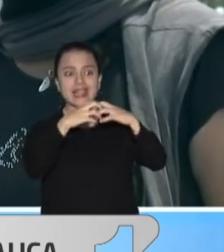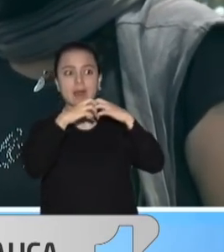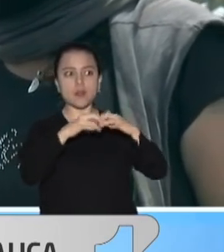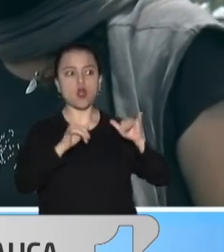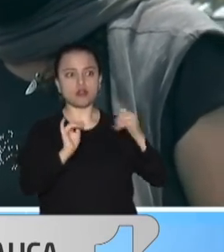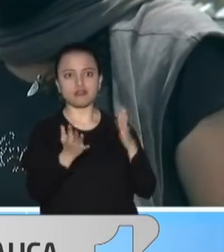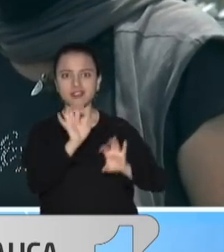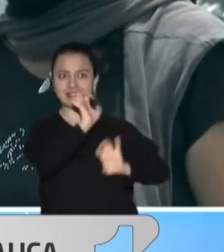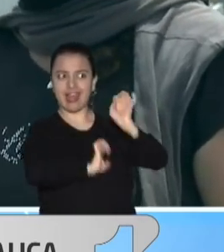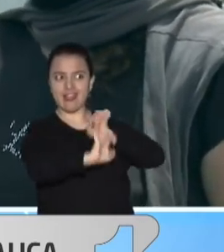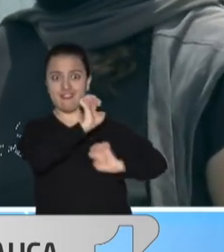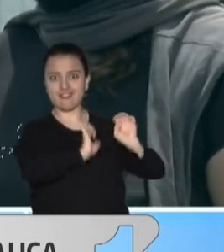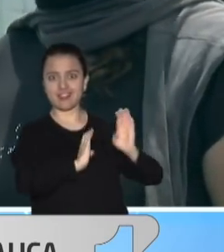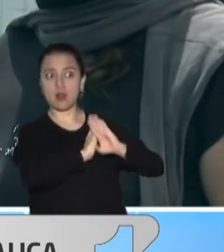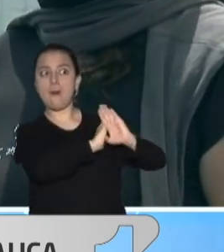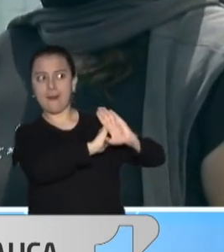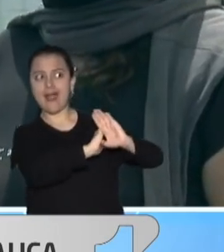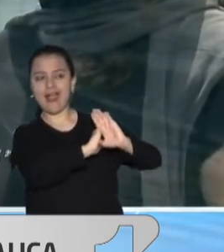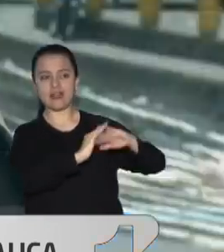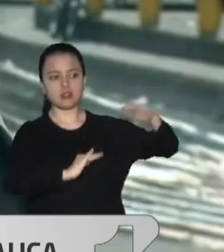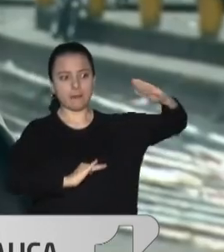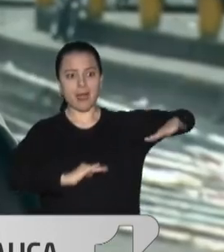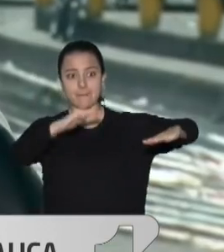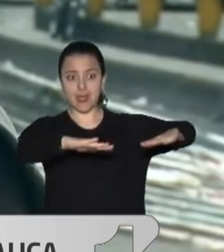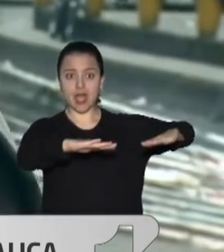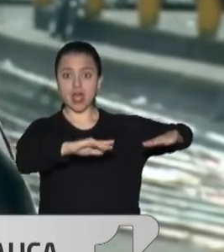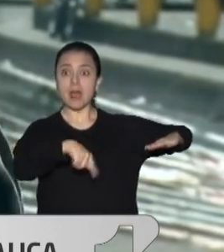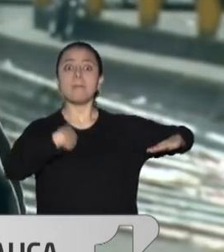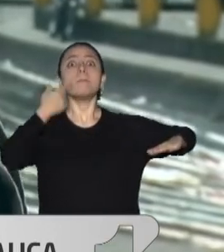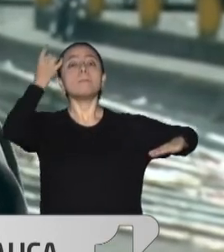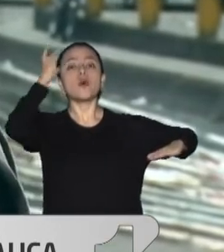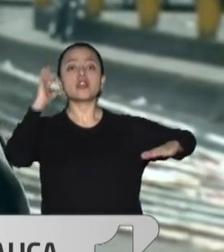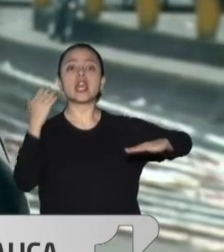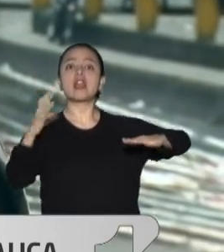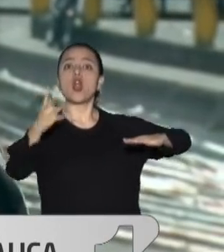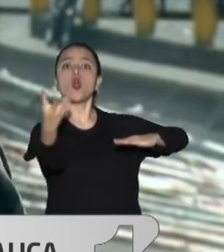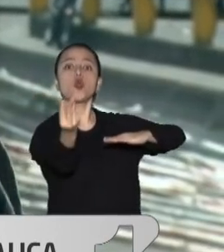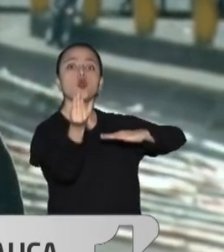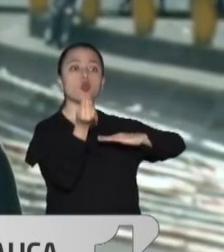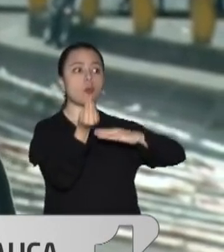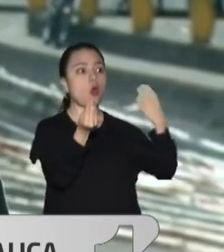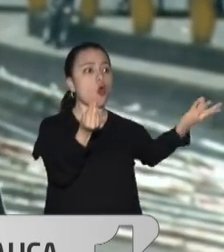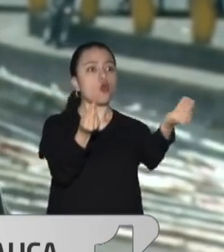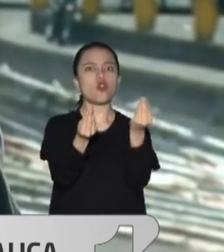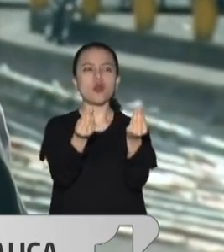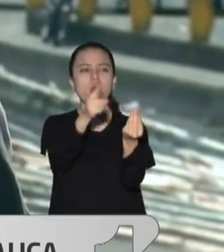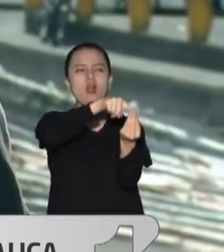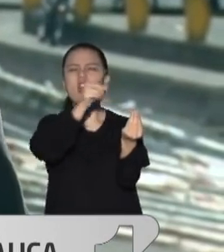gases lacrimógenos sino bala, entonces viene a darnos bala. O mandan las camionetas por el lado de atrás o por